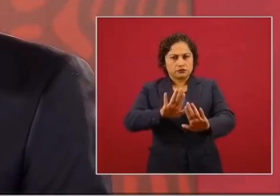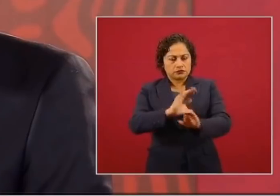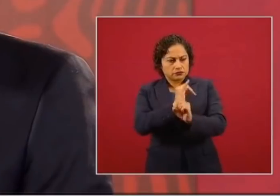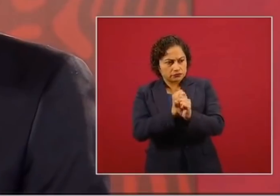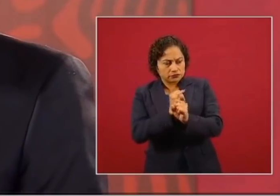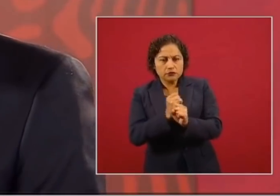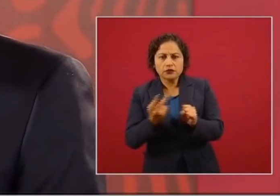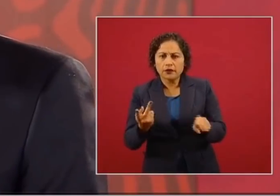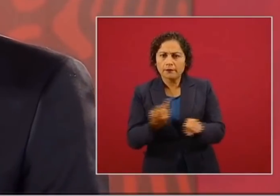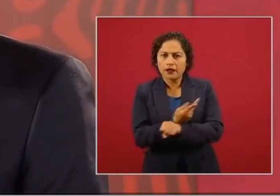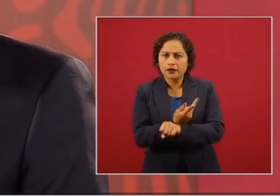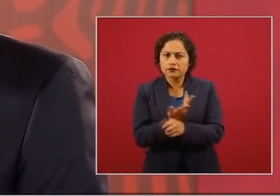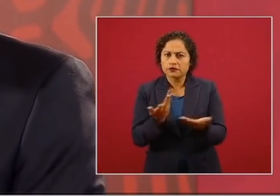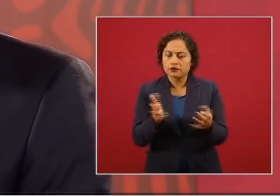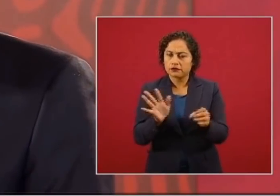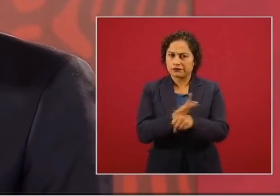están queriendo